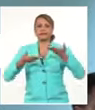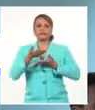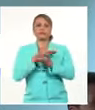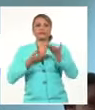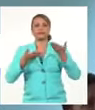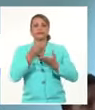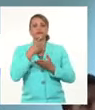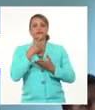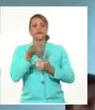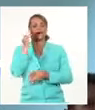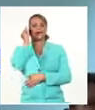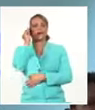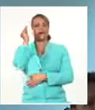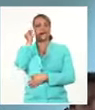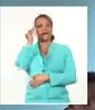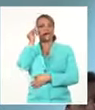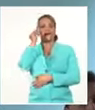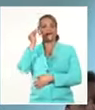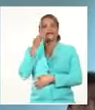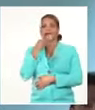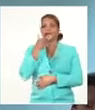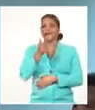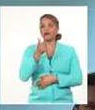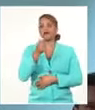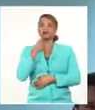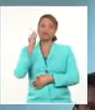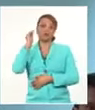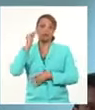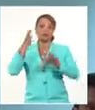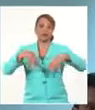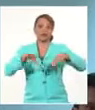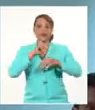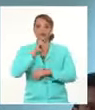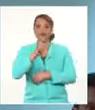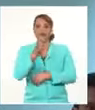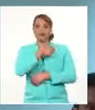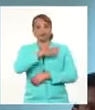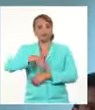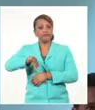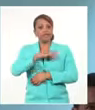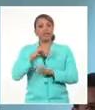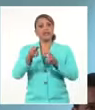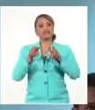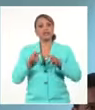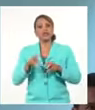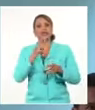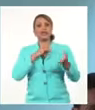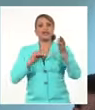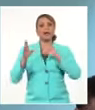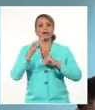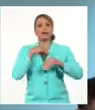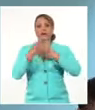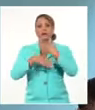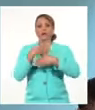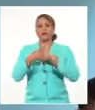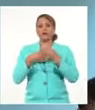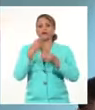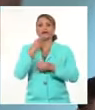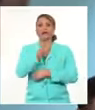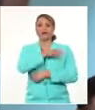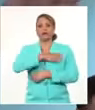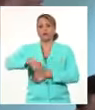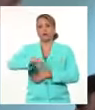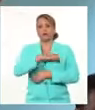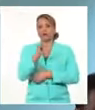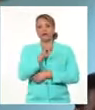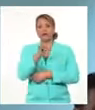para retroalimentarnos con la situación de la población y que en esa Asamblea Nacional realmente se discutan las problemáticas de nuestro pueblo y con